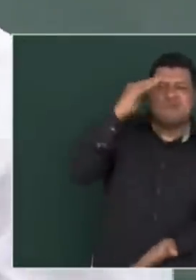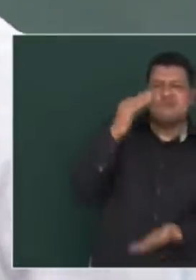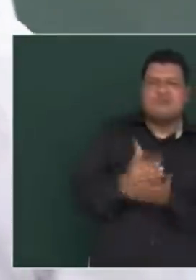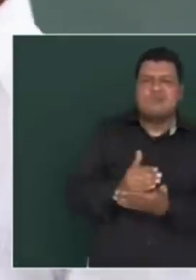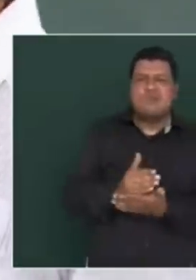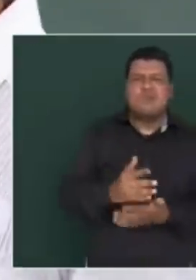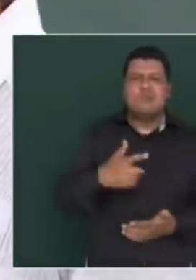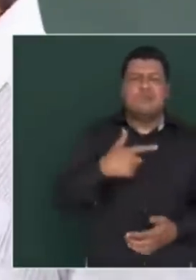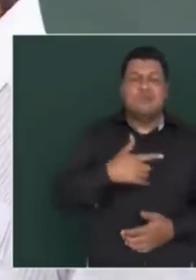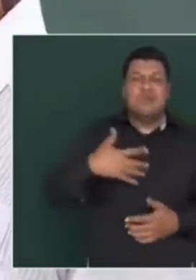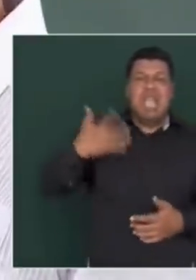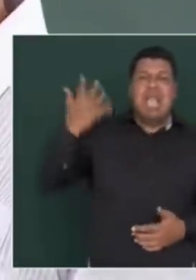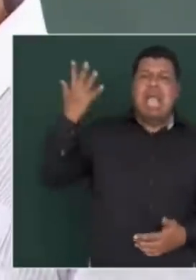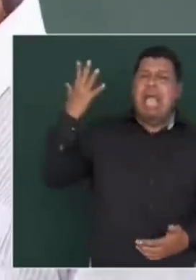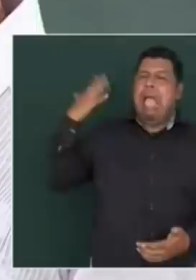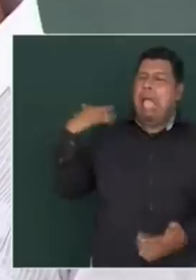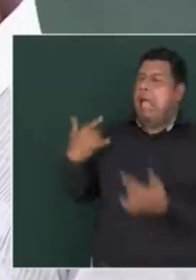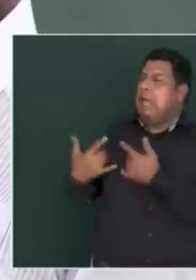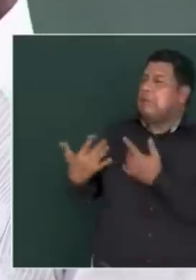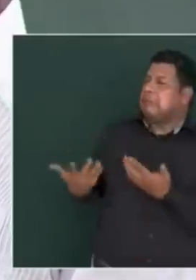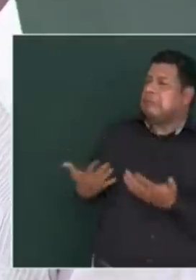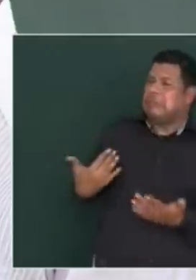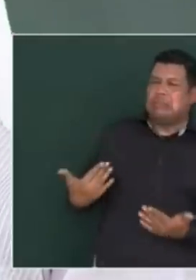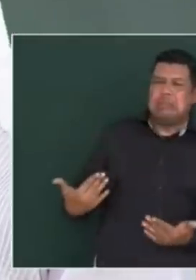Toda la historia del ferrocarril